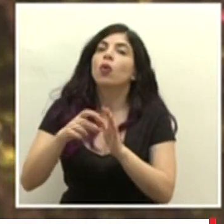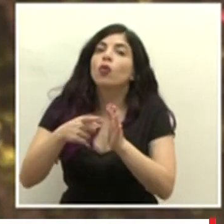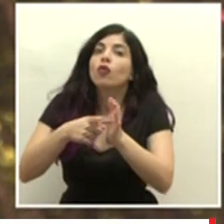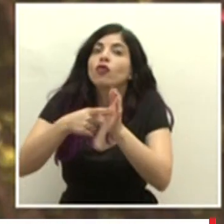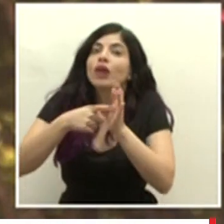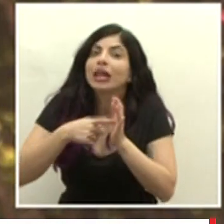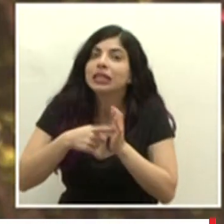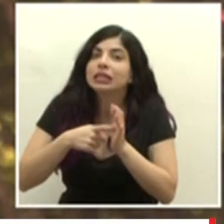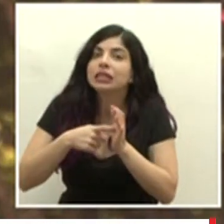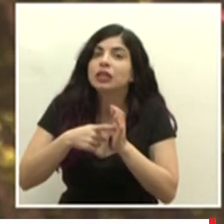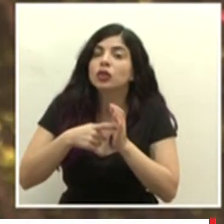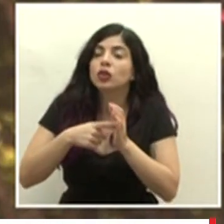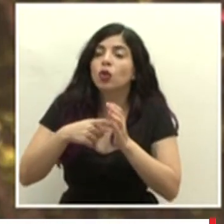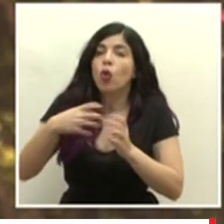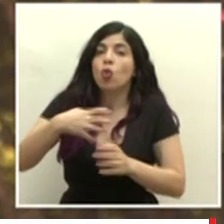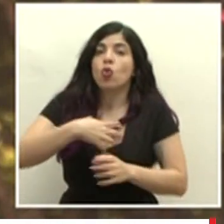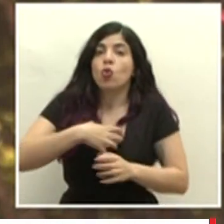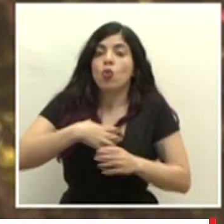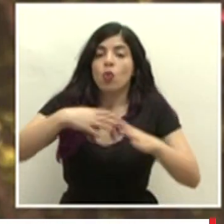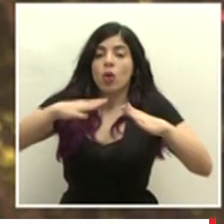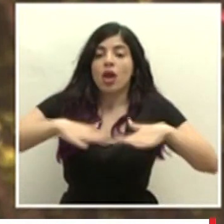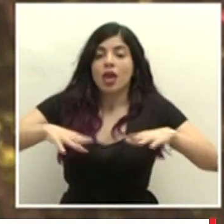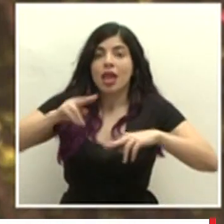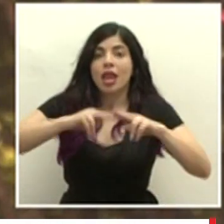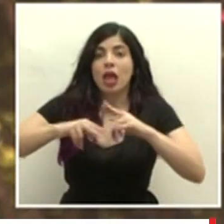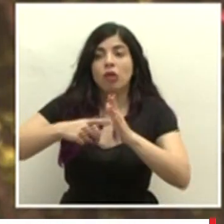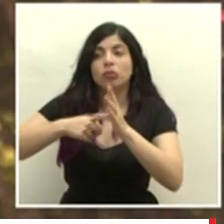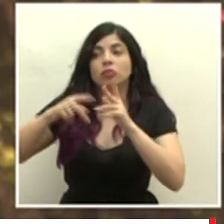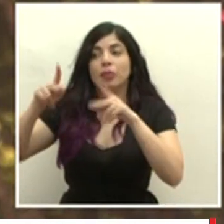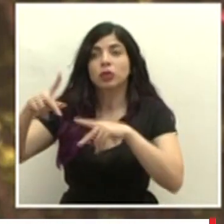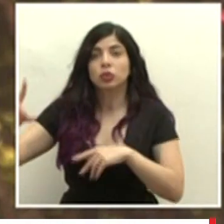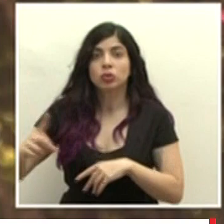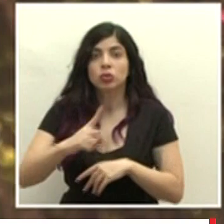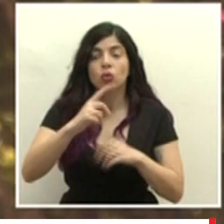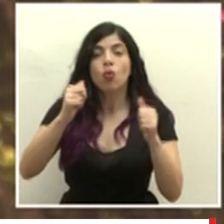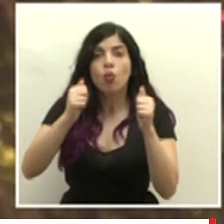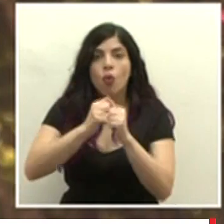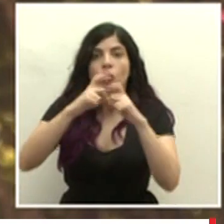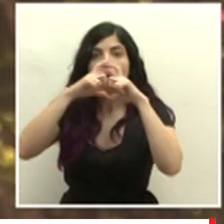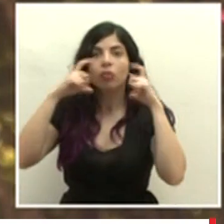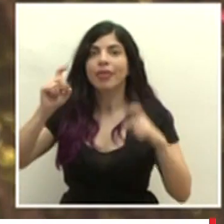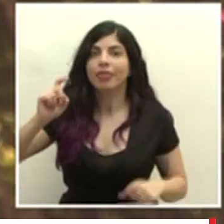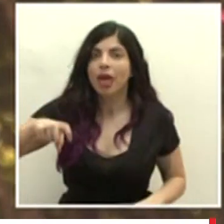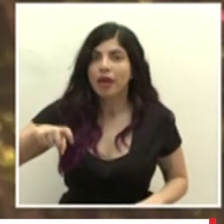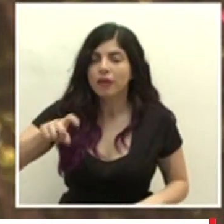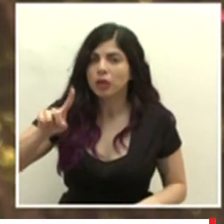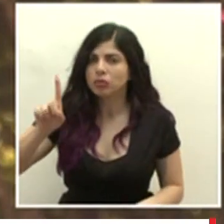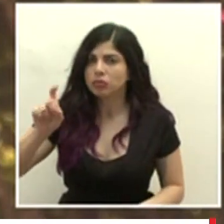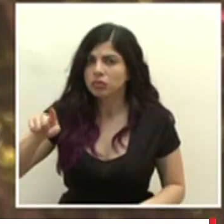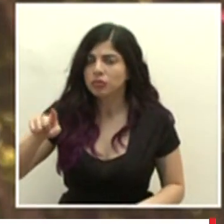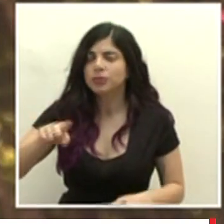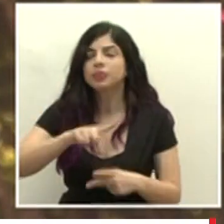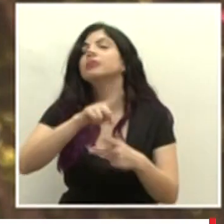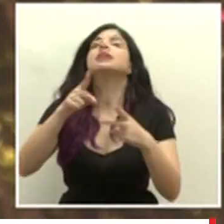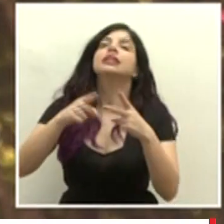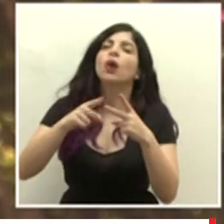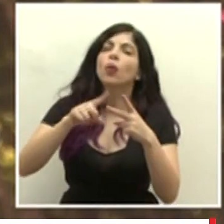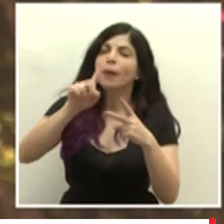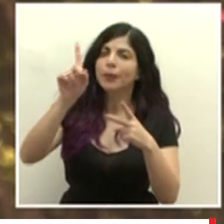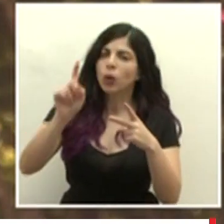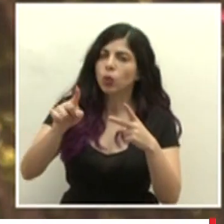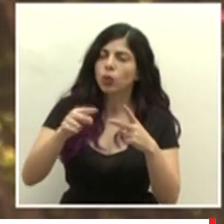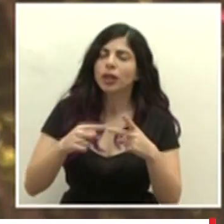requisito que lo exijan los dueños de estos establecimientos a la entrada de estos negocios. Segunda consulta,